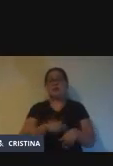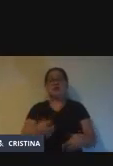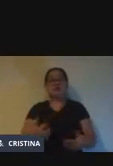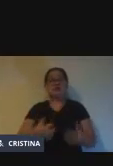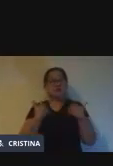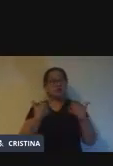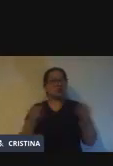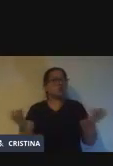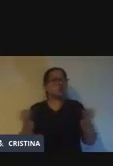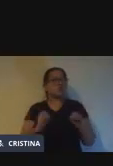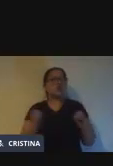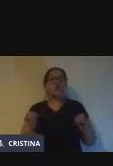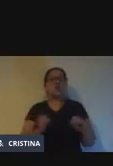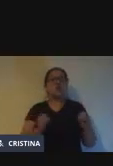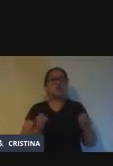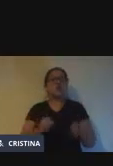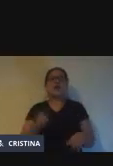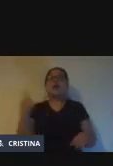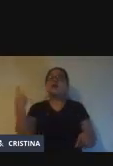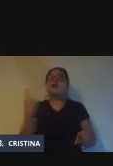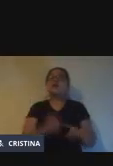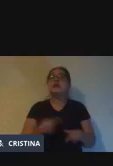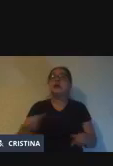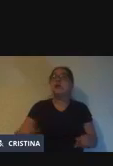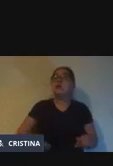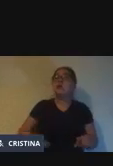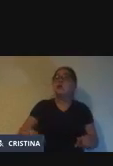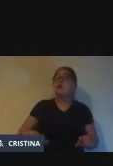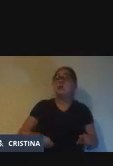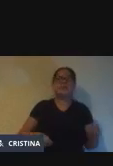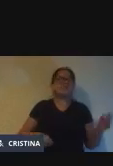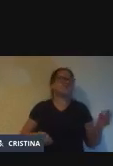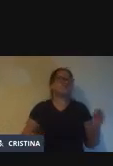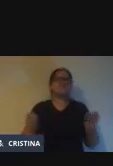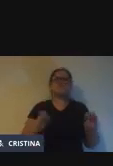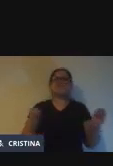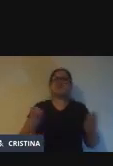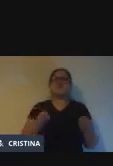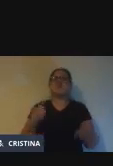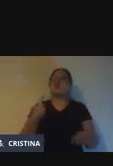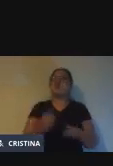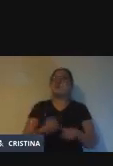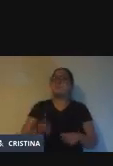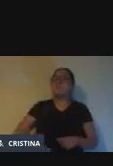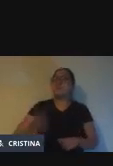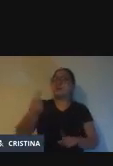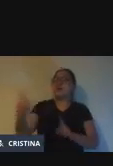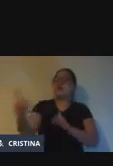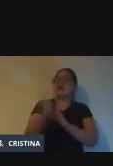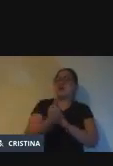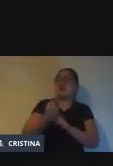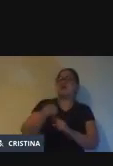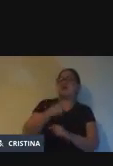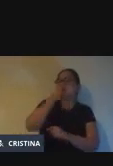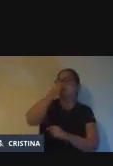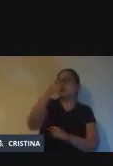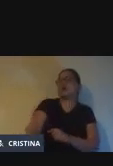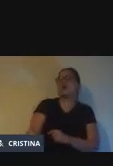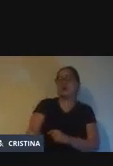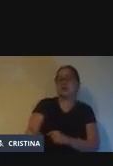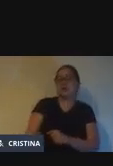me lo hizo, ¿no? Es quien me lo pague, ¿no? Cobramos facturas a quien no nos la